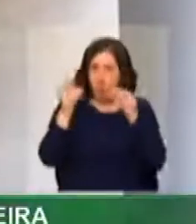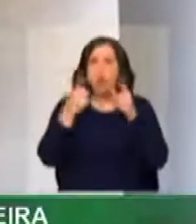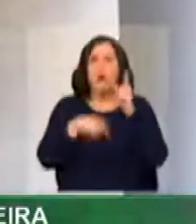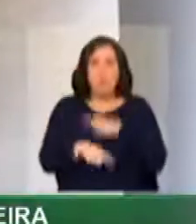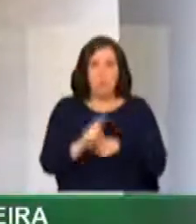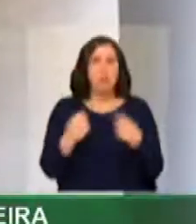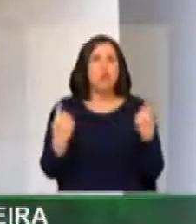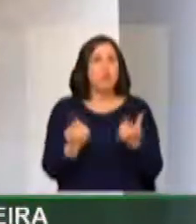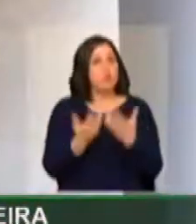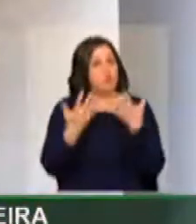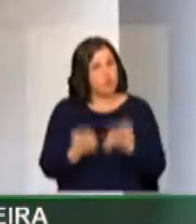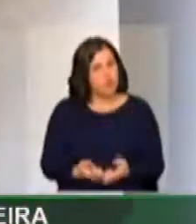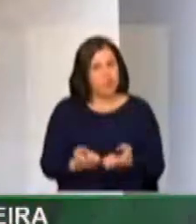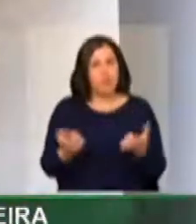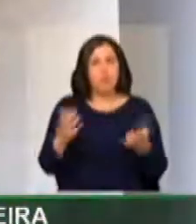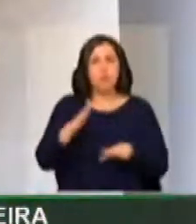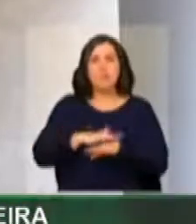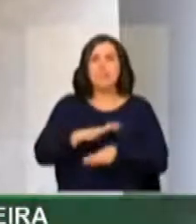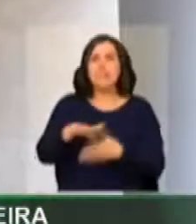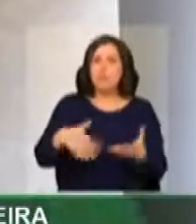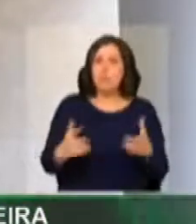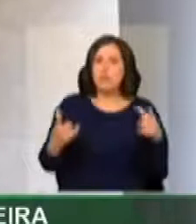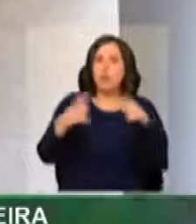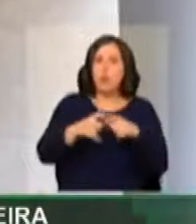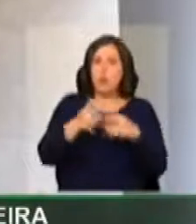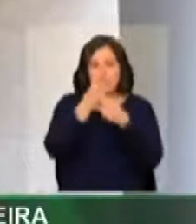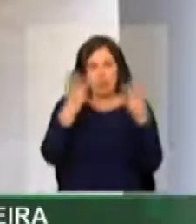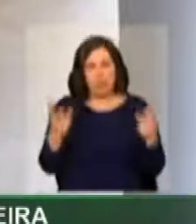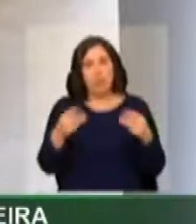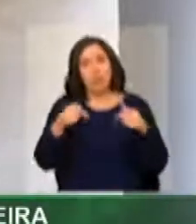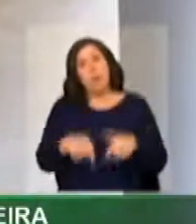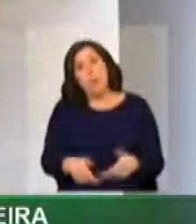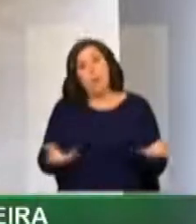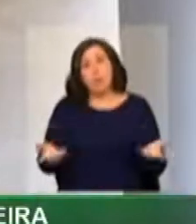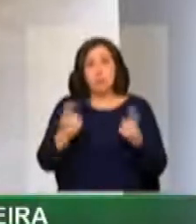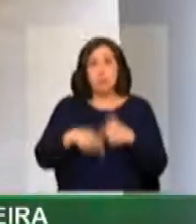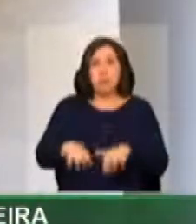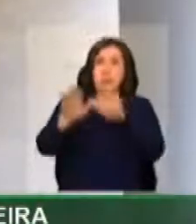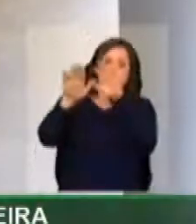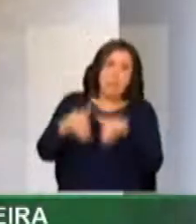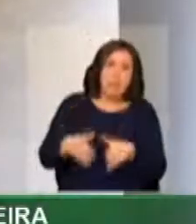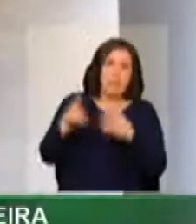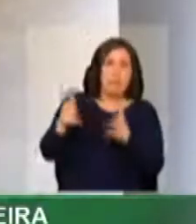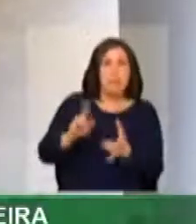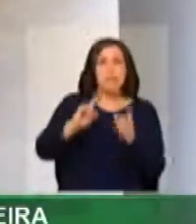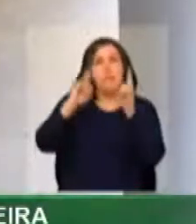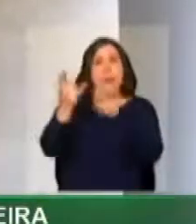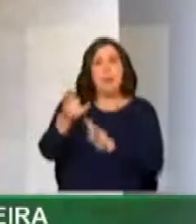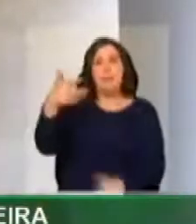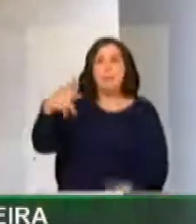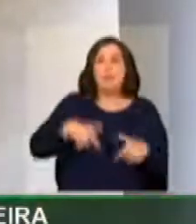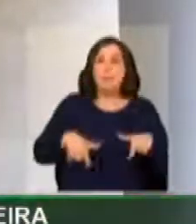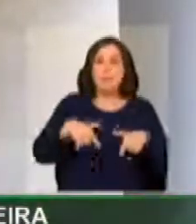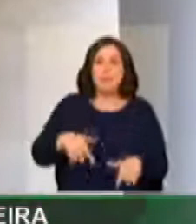una instancia de comisión general. Bueno, será la interpelación donde haremos el debate y esperemos que el ministro